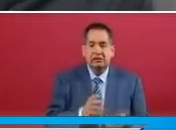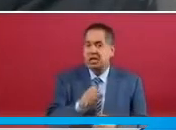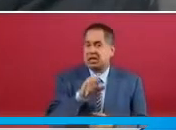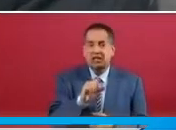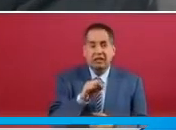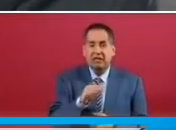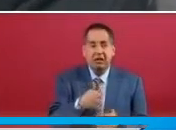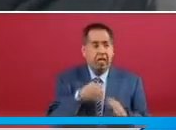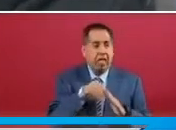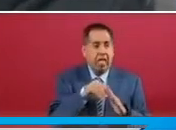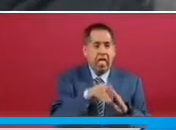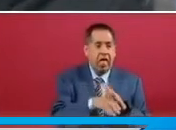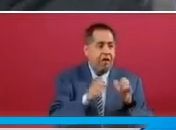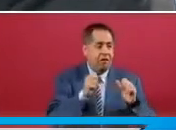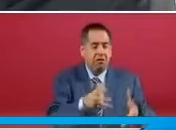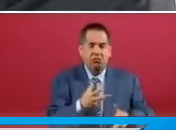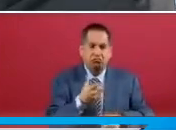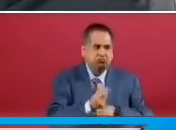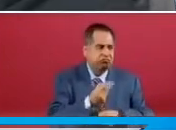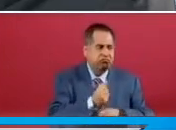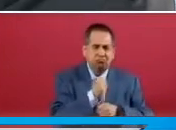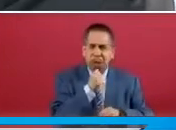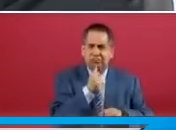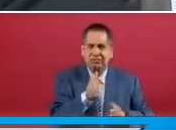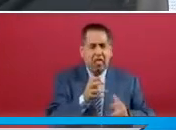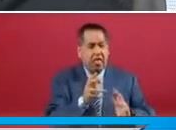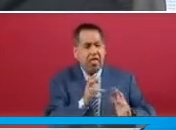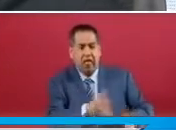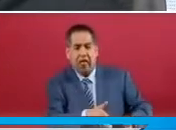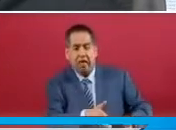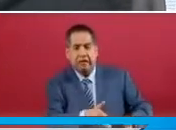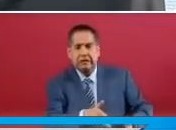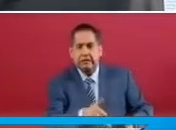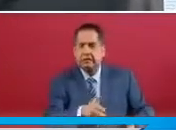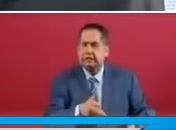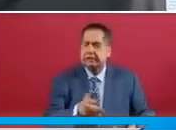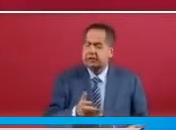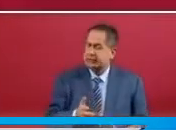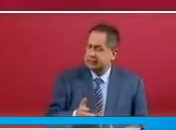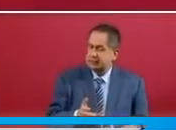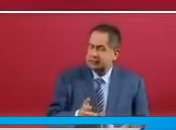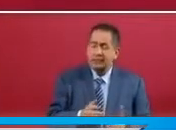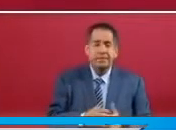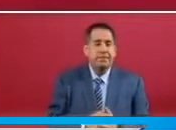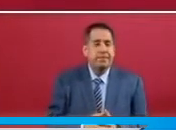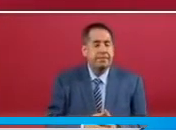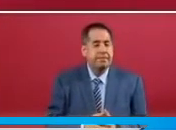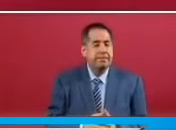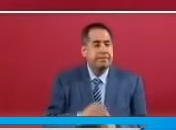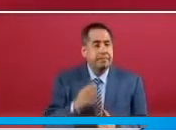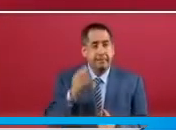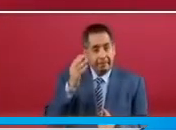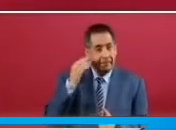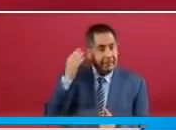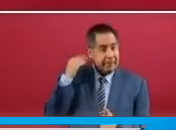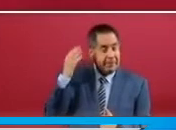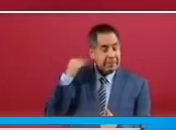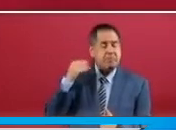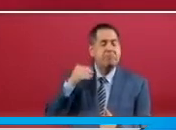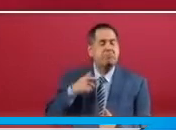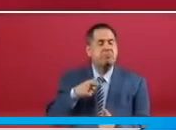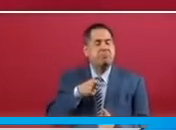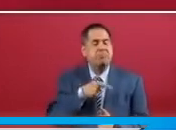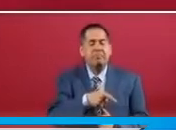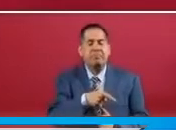Electricidad. Se dejaron de utilizar y no se modernizaron las plantas hidroeléctricas. Tienen las mismas turbinas del periodo de López